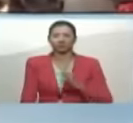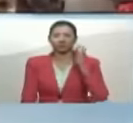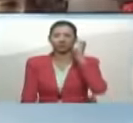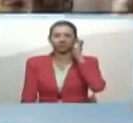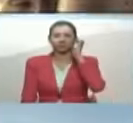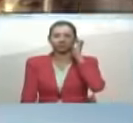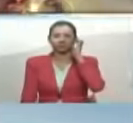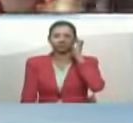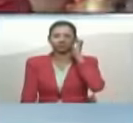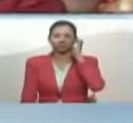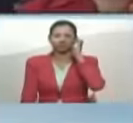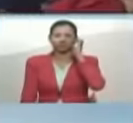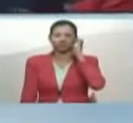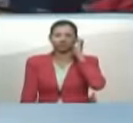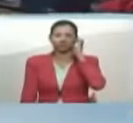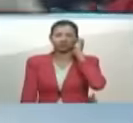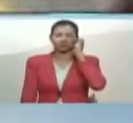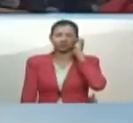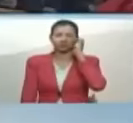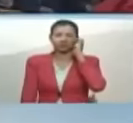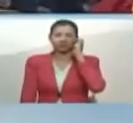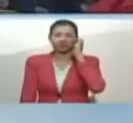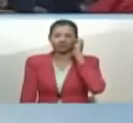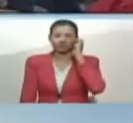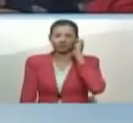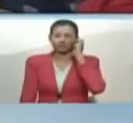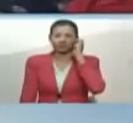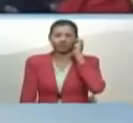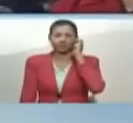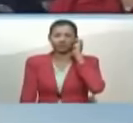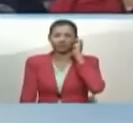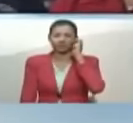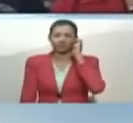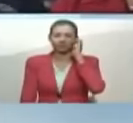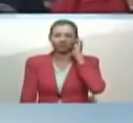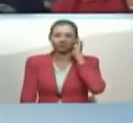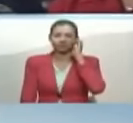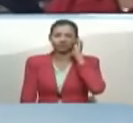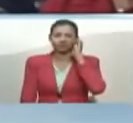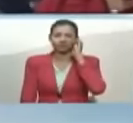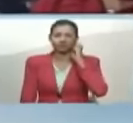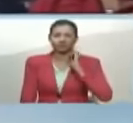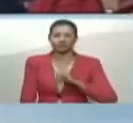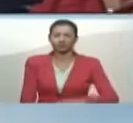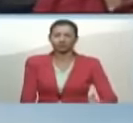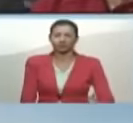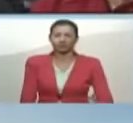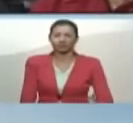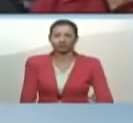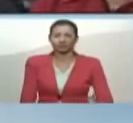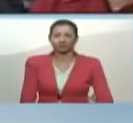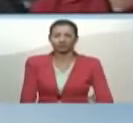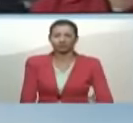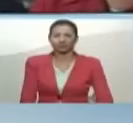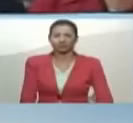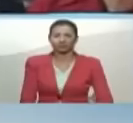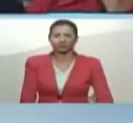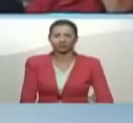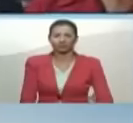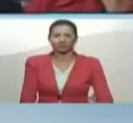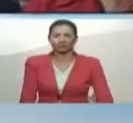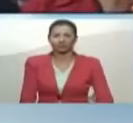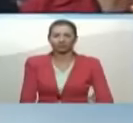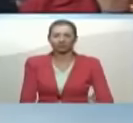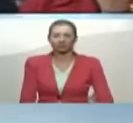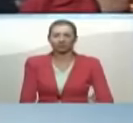movimientos sociales, todo el Consejo propone hacer un Congreso Internacional de la Juventud acá en Venezuela, para el